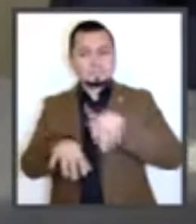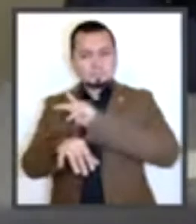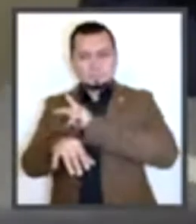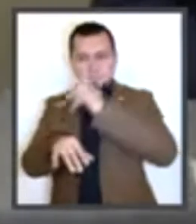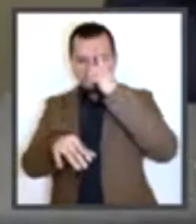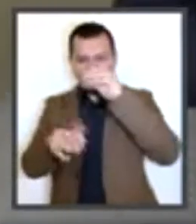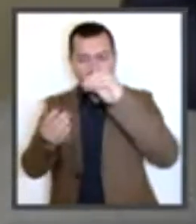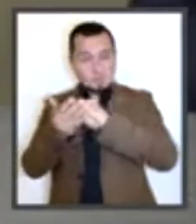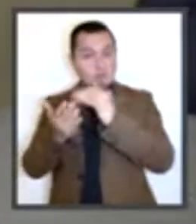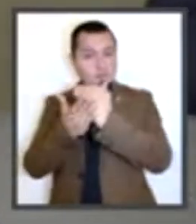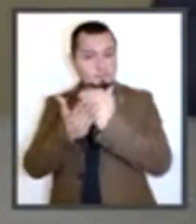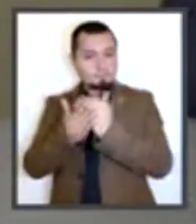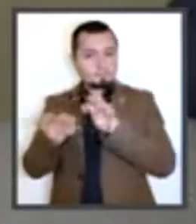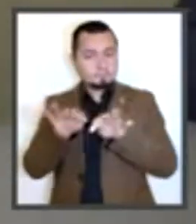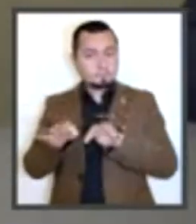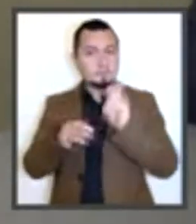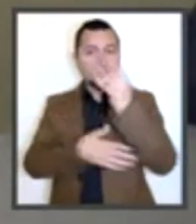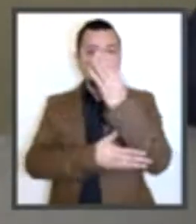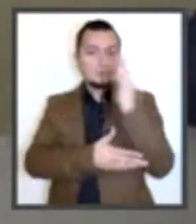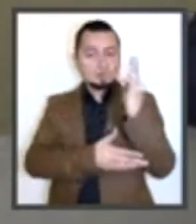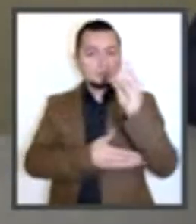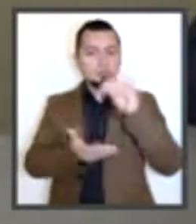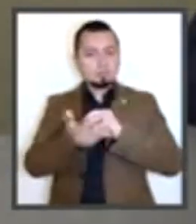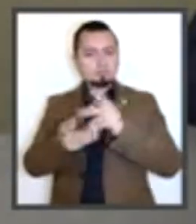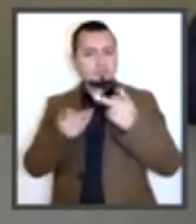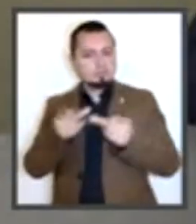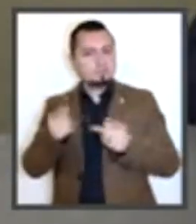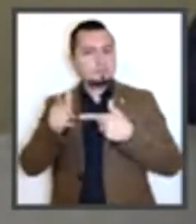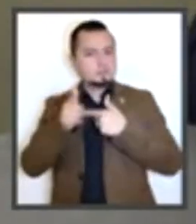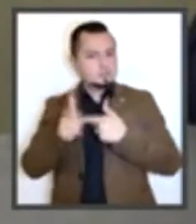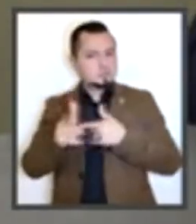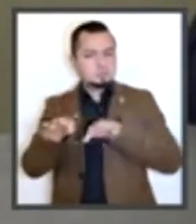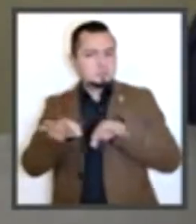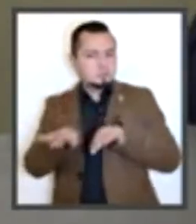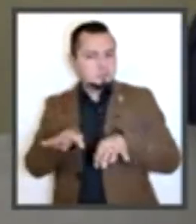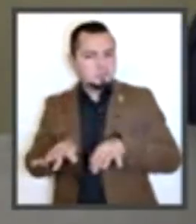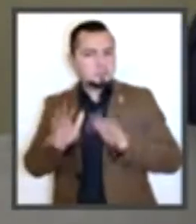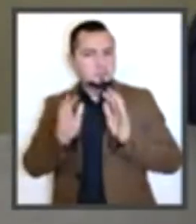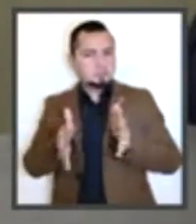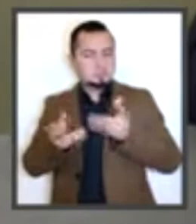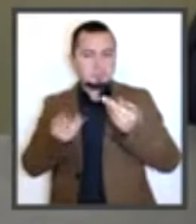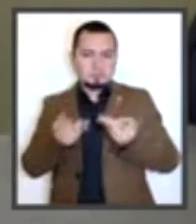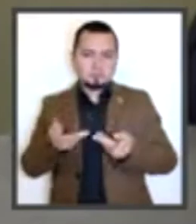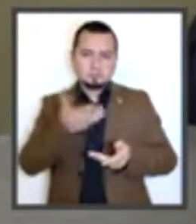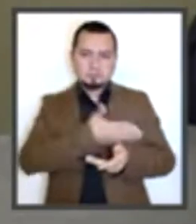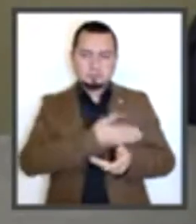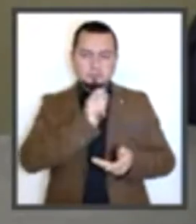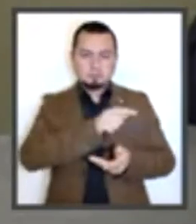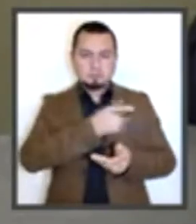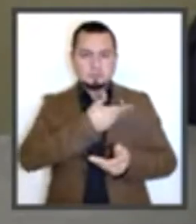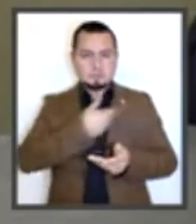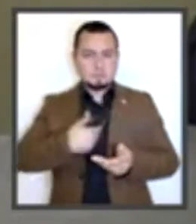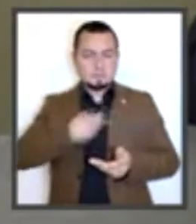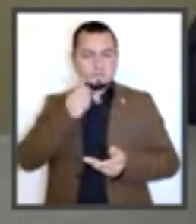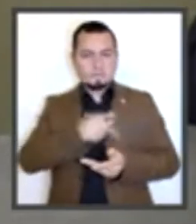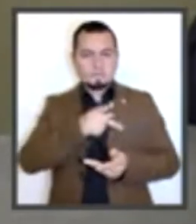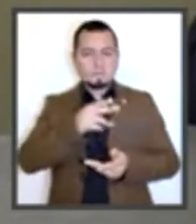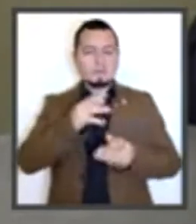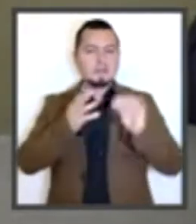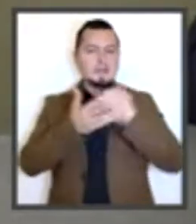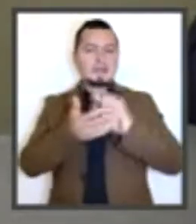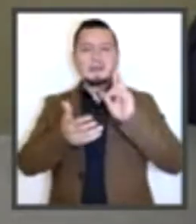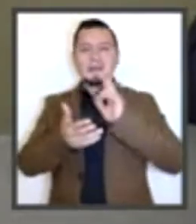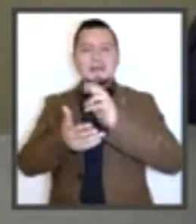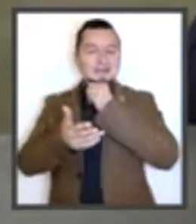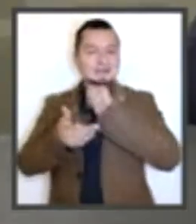rubros prioritarios: el medio ambiente, la sustentabilidad, como ya lo ha venido desarrollando la presidencia de Ricardo